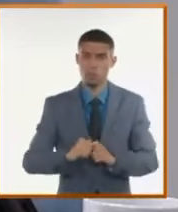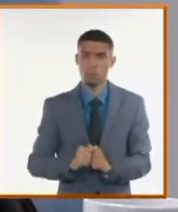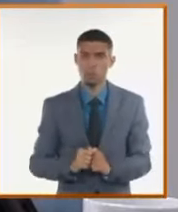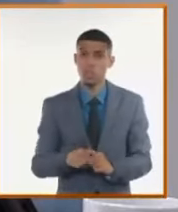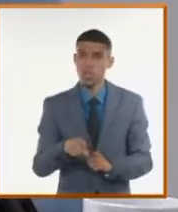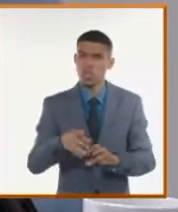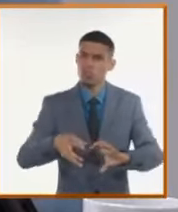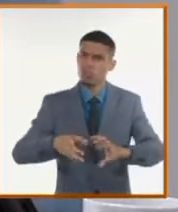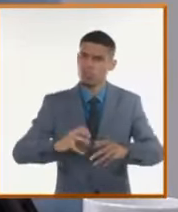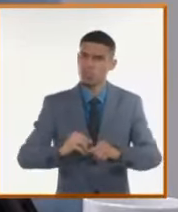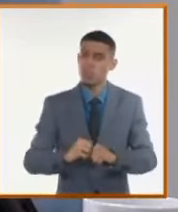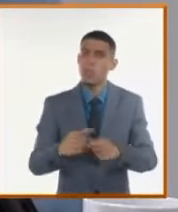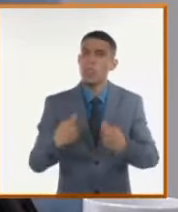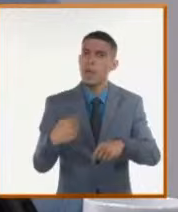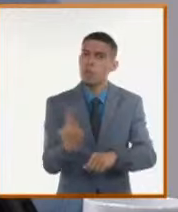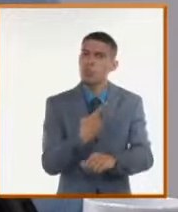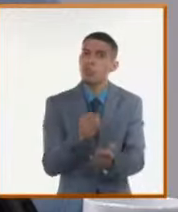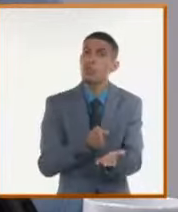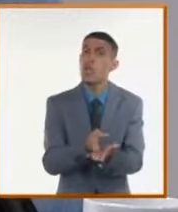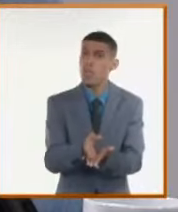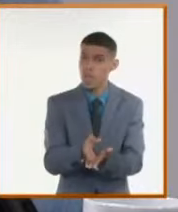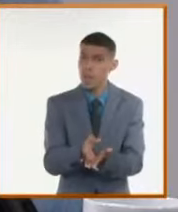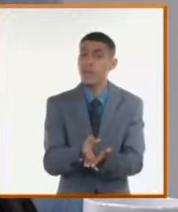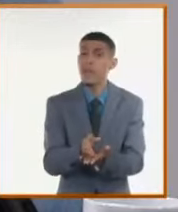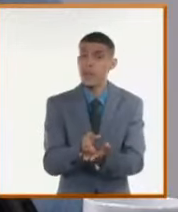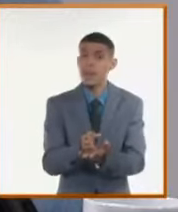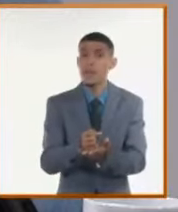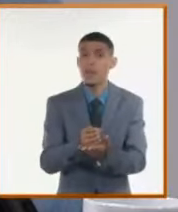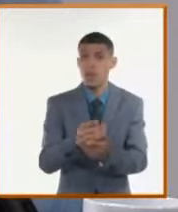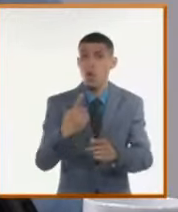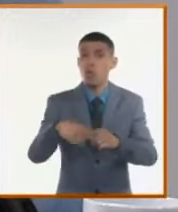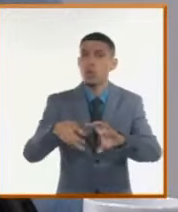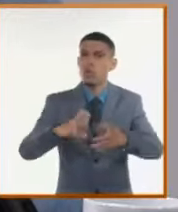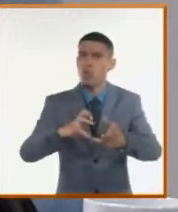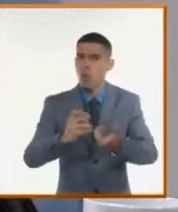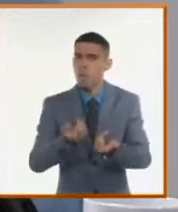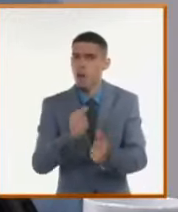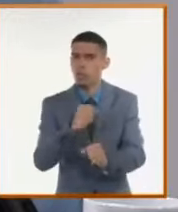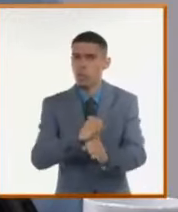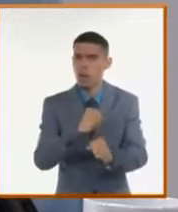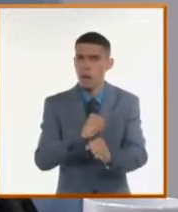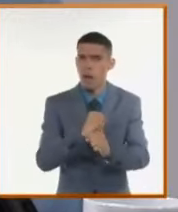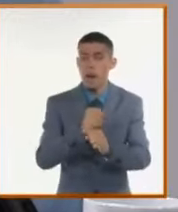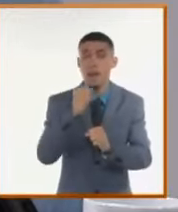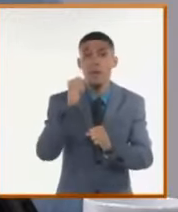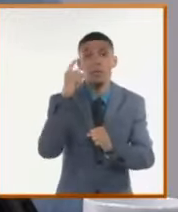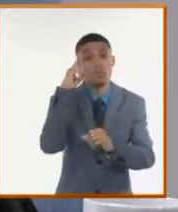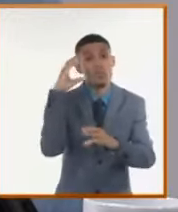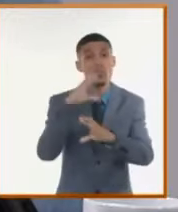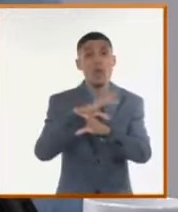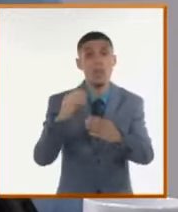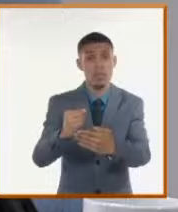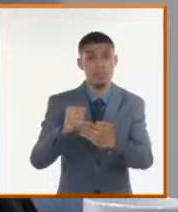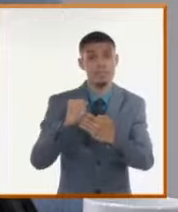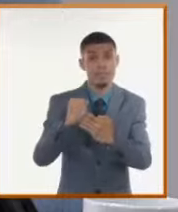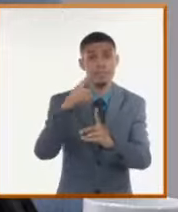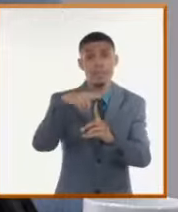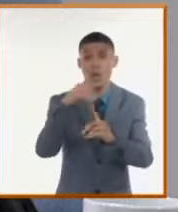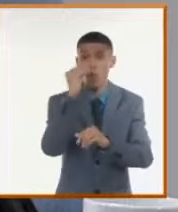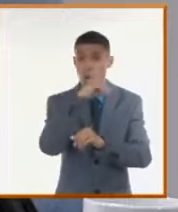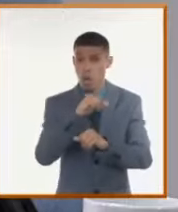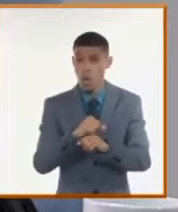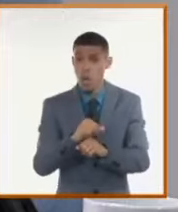complejo Por eso tenemos que seguir nosotros apostando por Buscar alternativa aplicando la ciencia y la innovación comprometiendo a a los